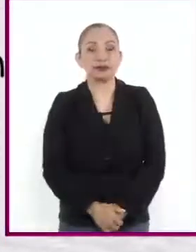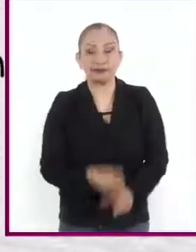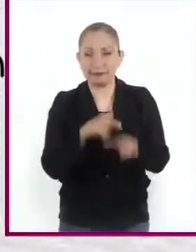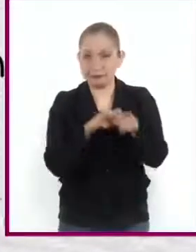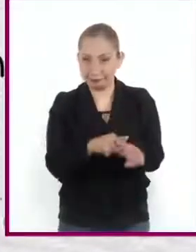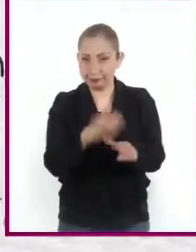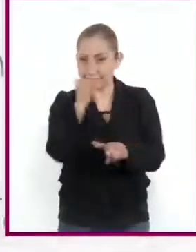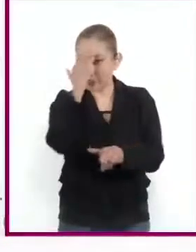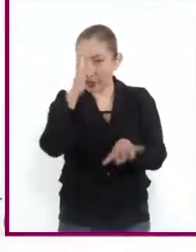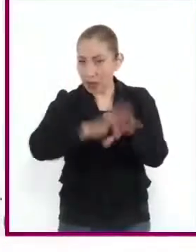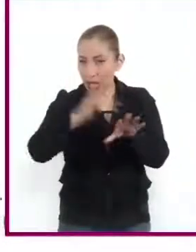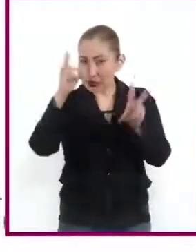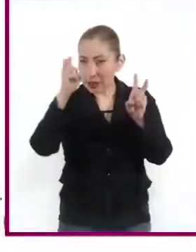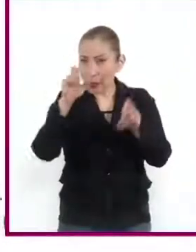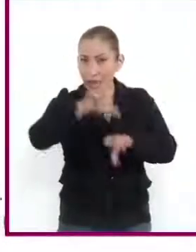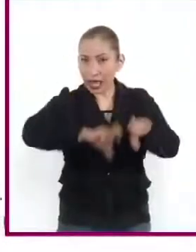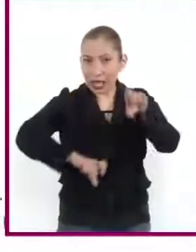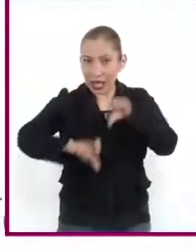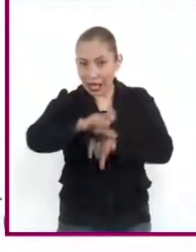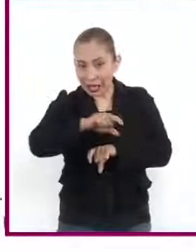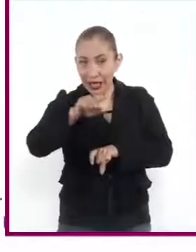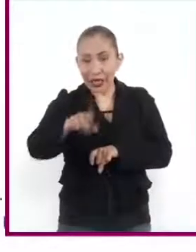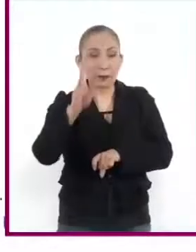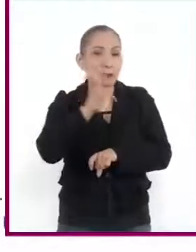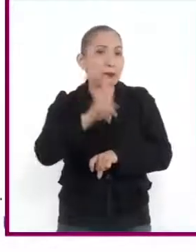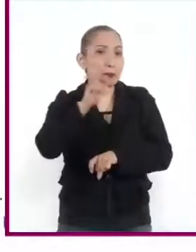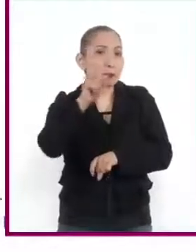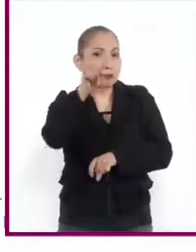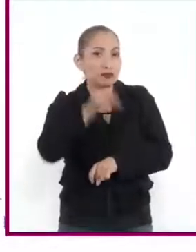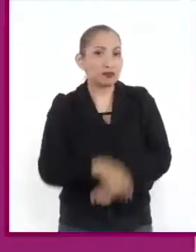Continúa conociendo más temas de química en Pruébate.